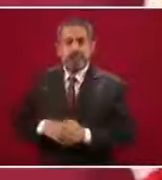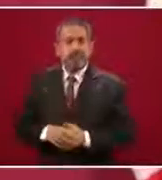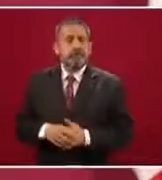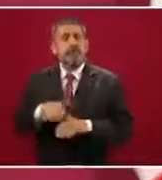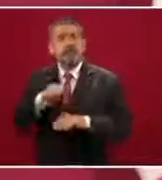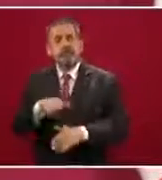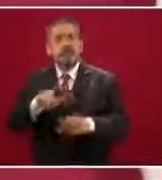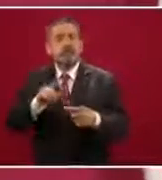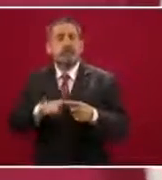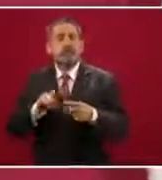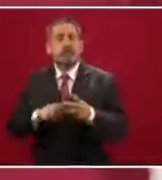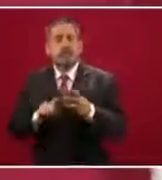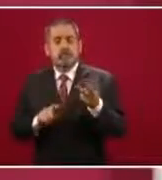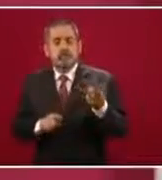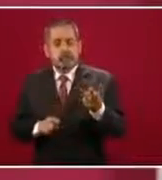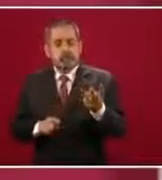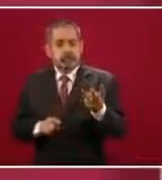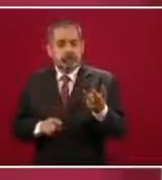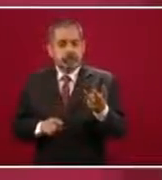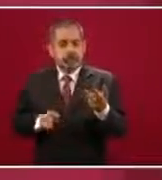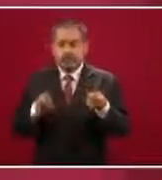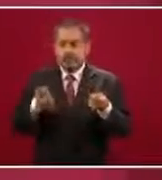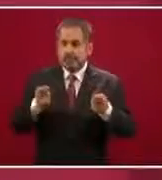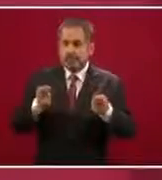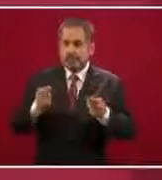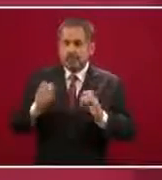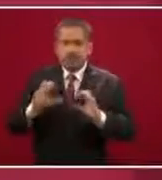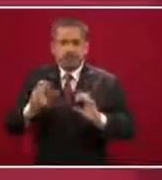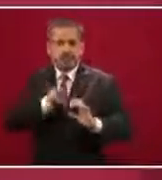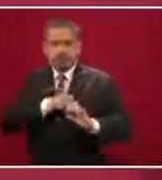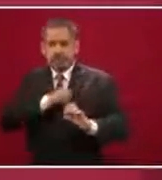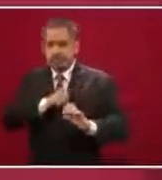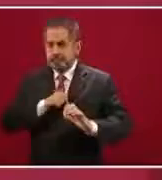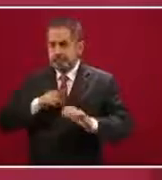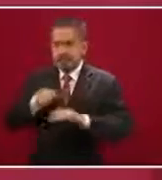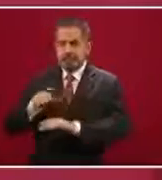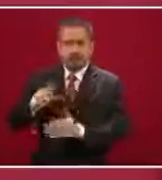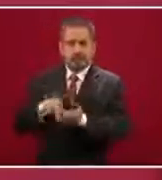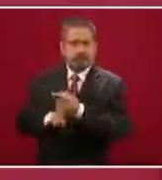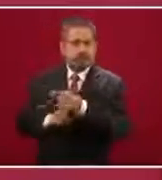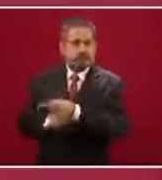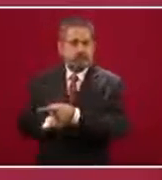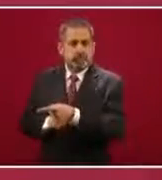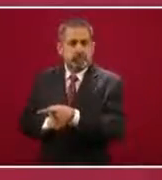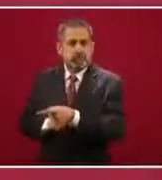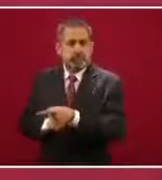Acerca de el control sanitario en